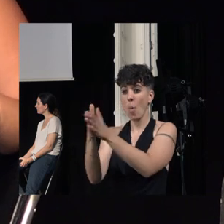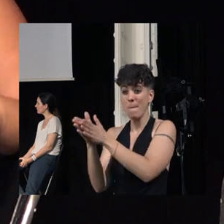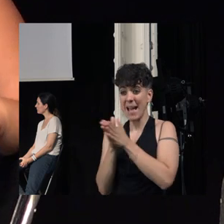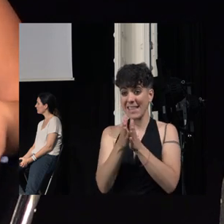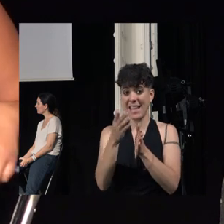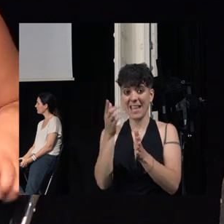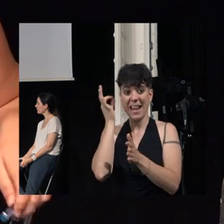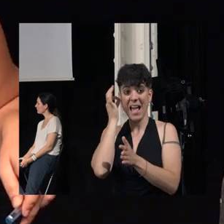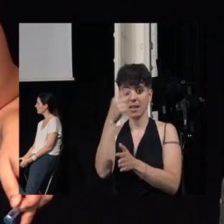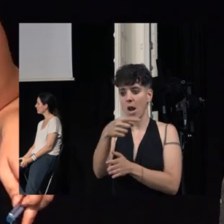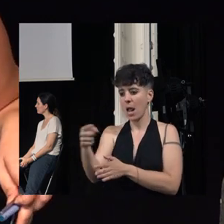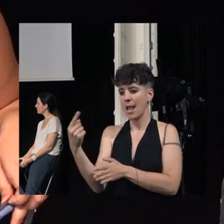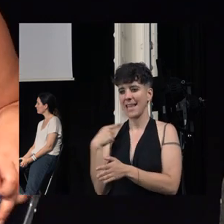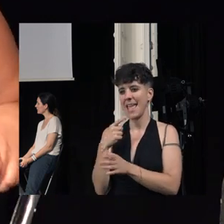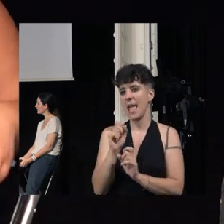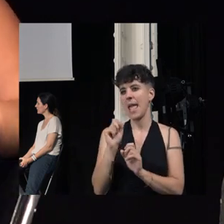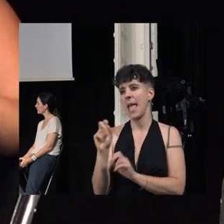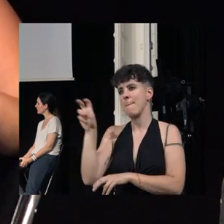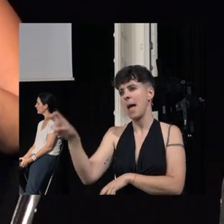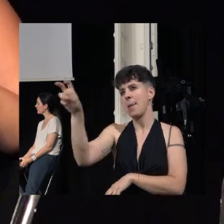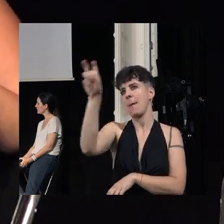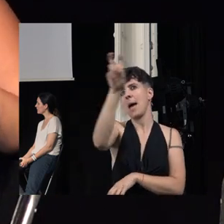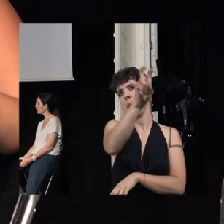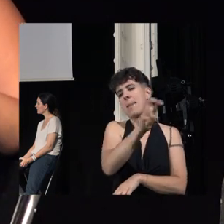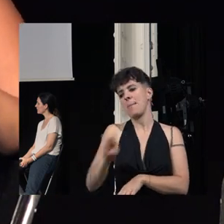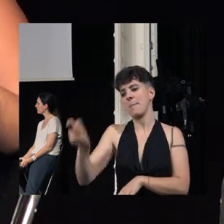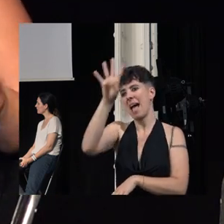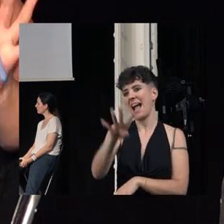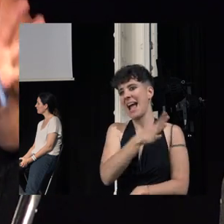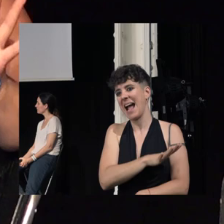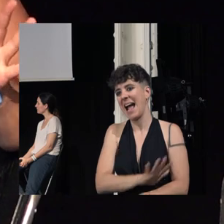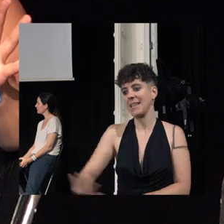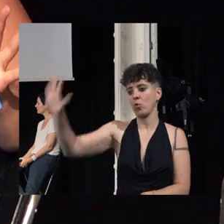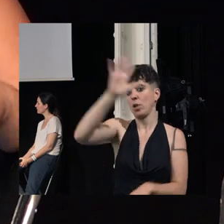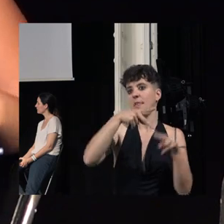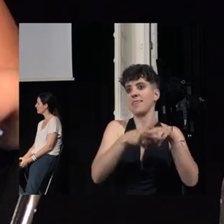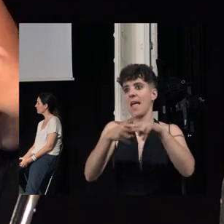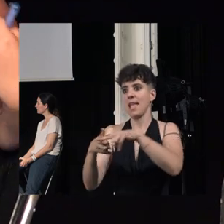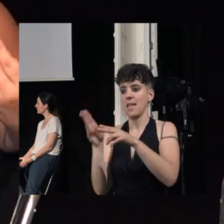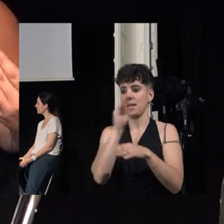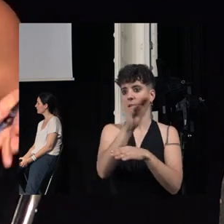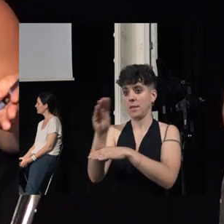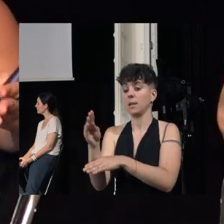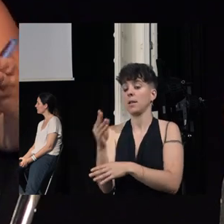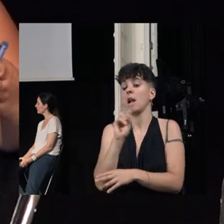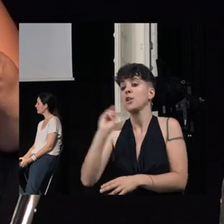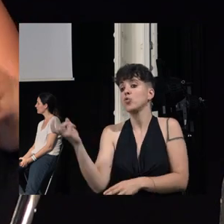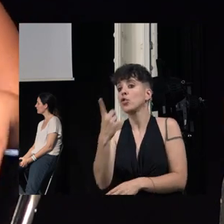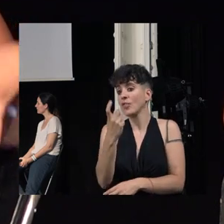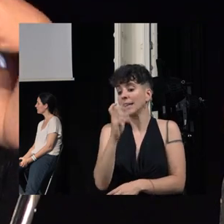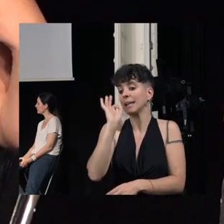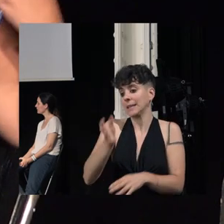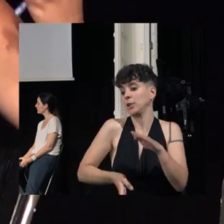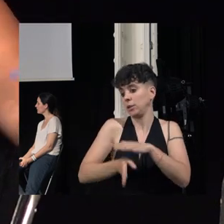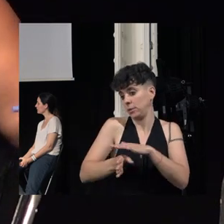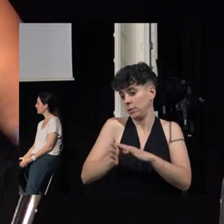que están pateándose Cataluña de punta a punta dando talleres. Claro que faltan muchos recursos y claro que tendrían que ser muchos más